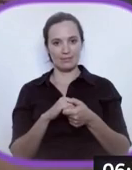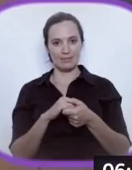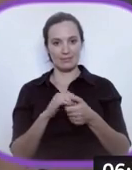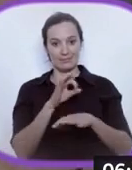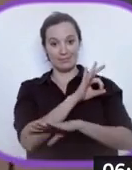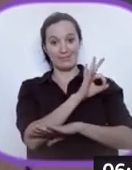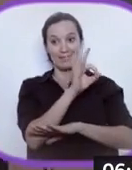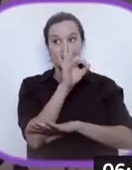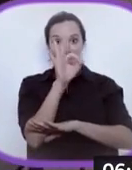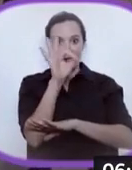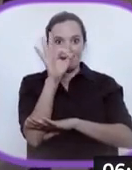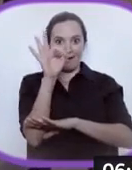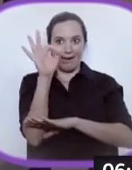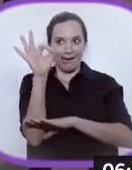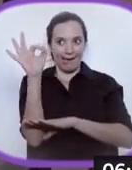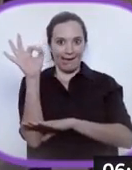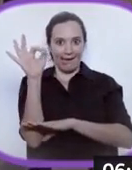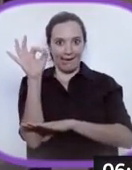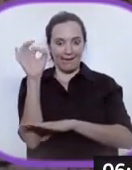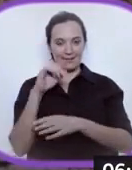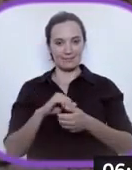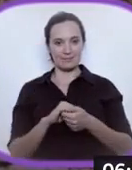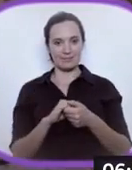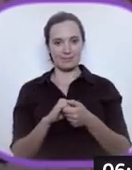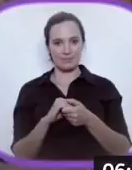Amanecer, crepúsculo.